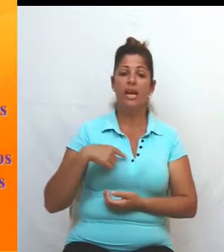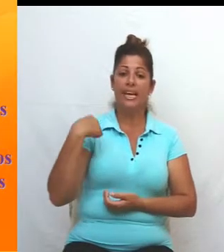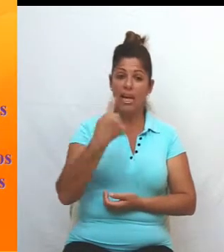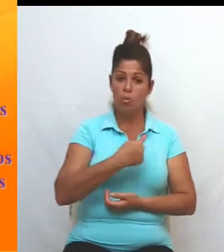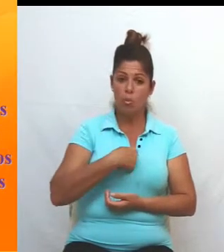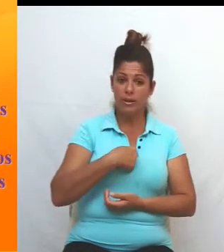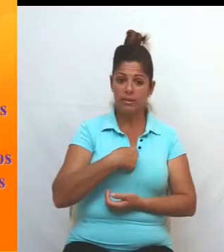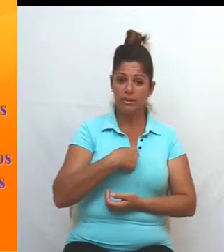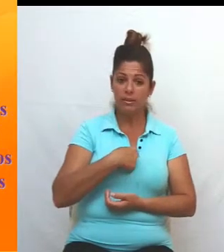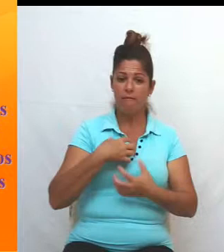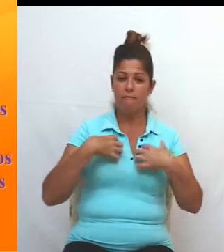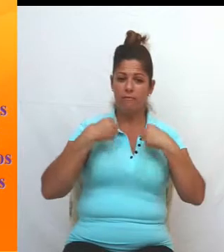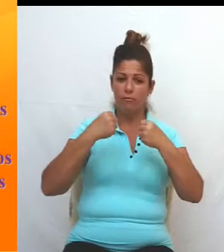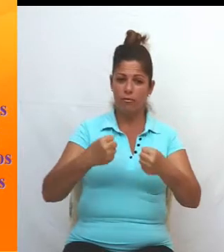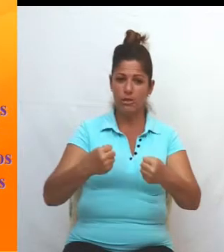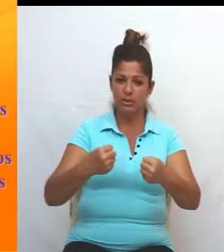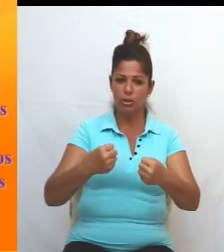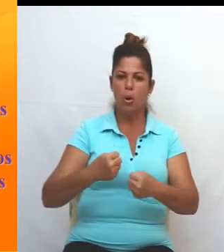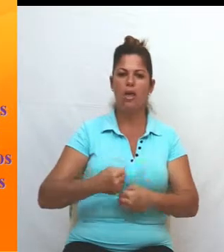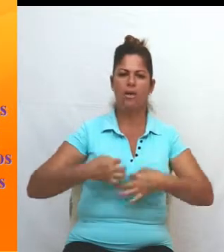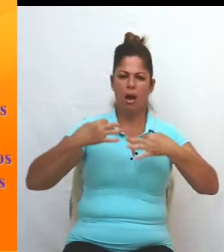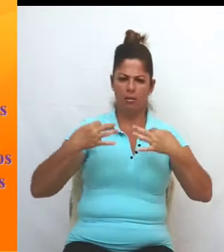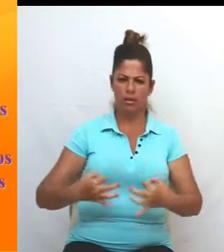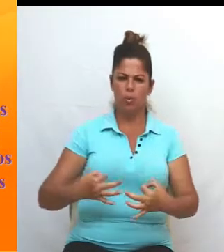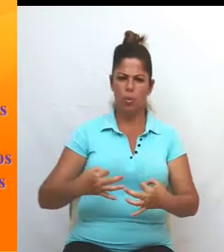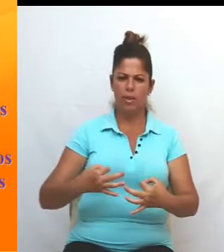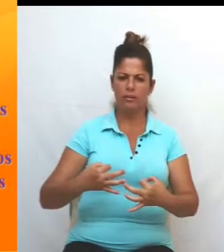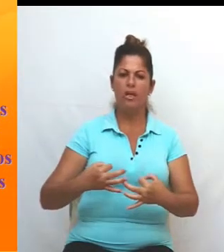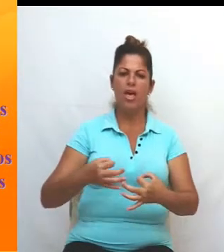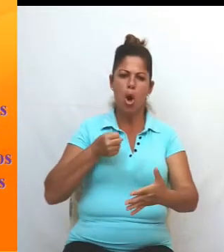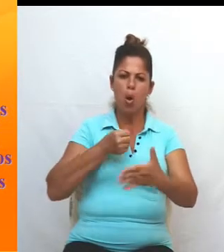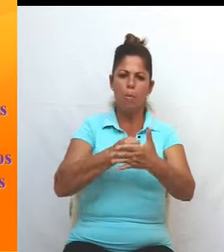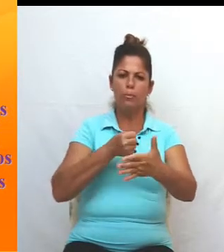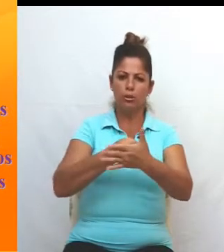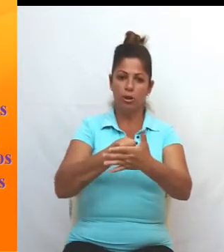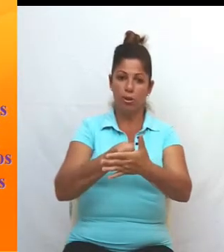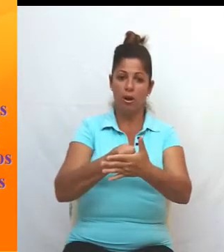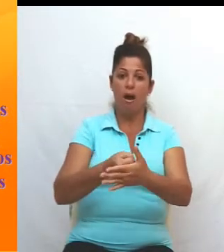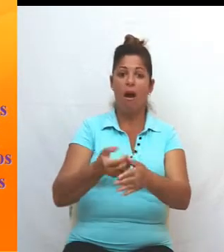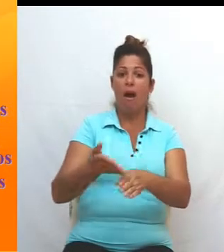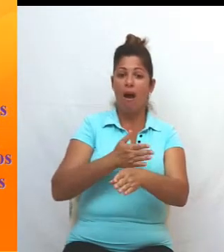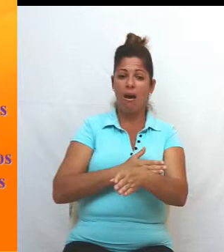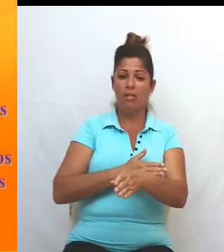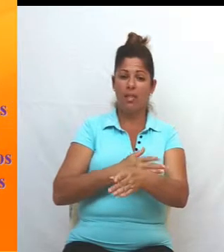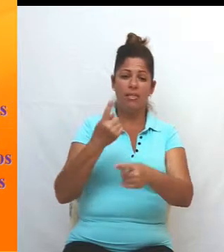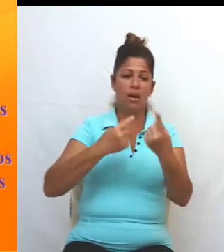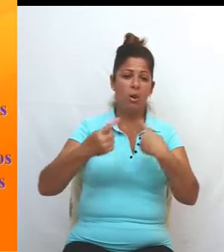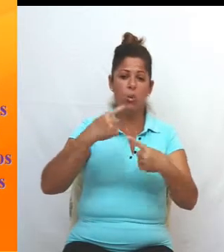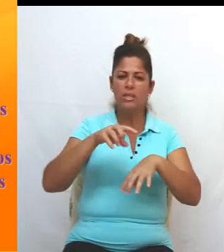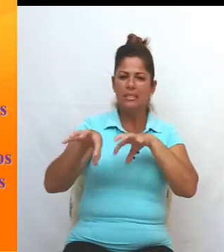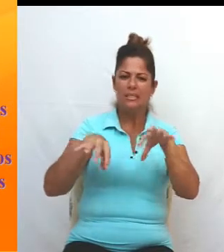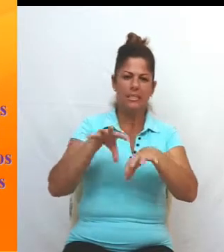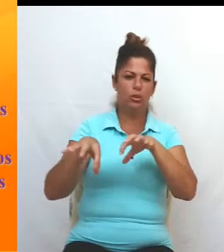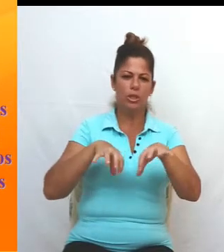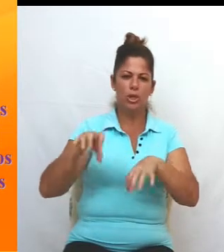que nuestras resistencias son las actitudes de oposición ante situaciones cotidianas y